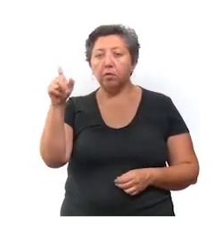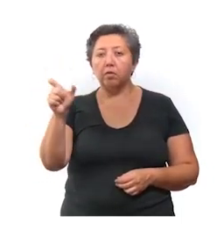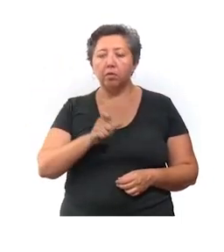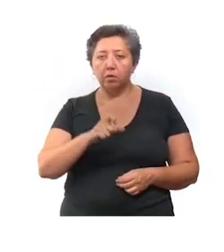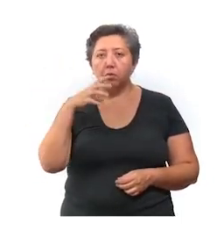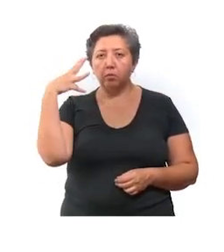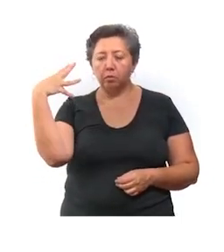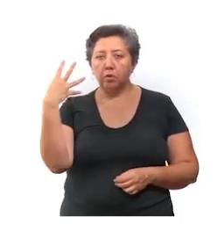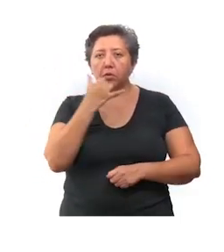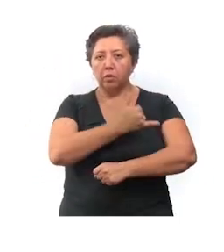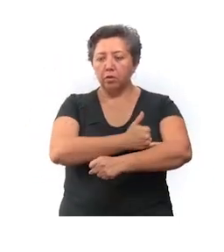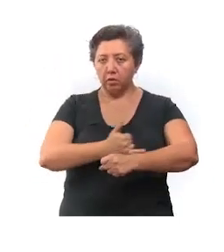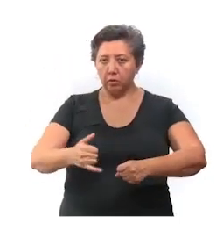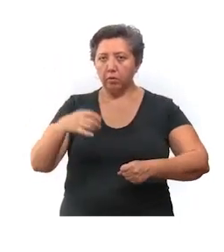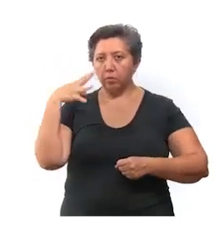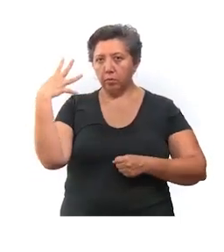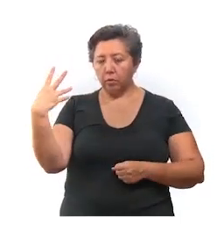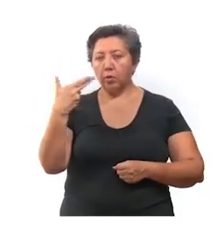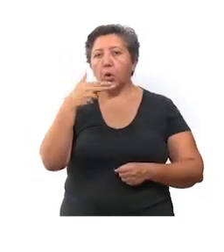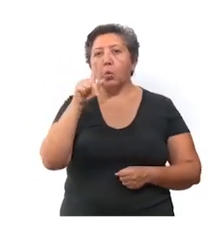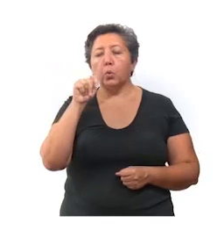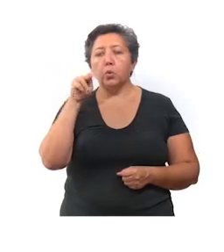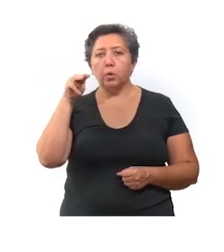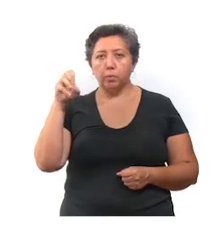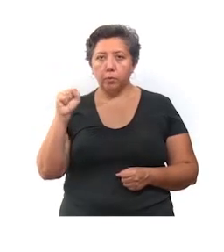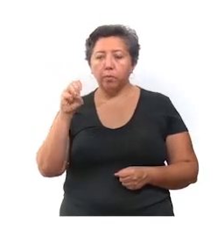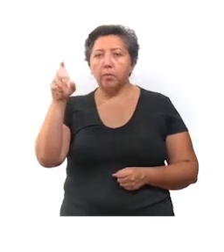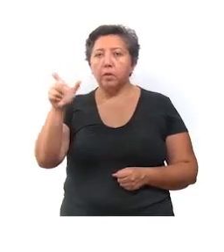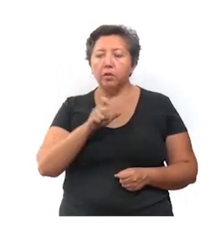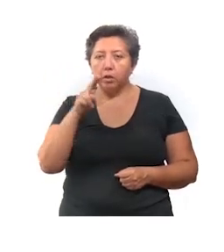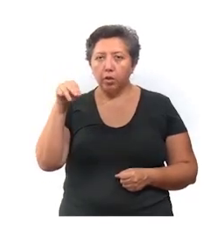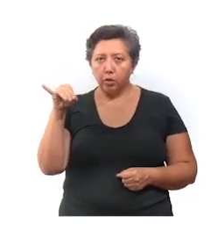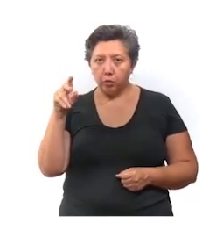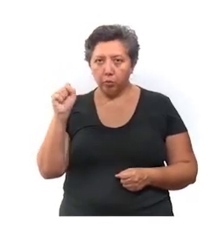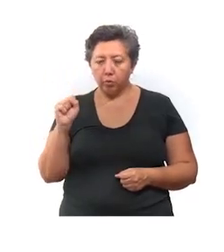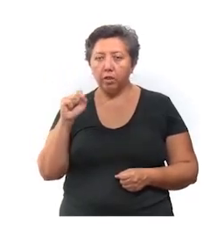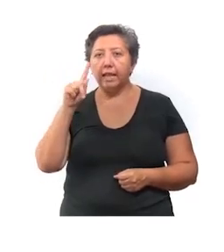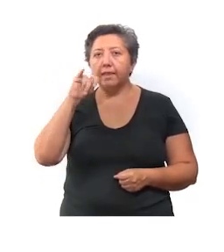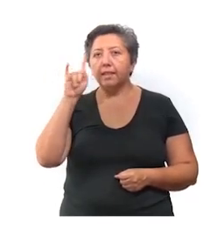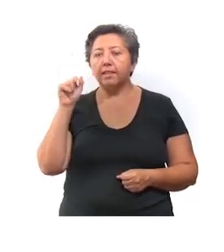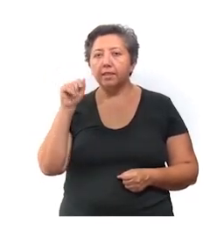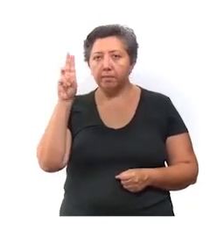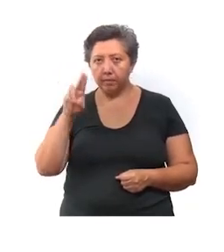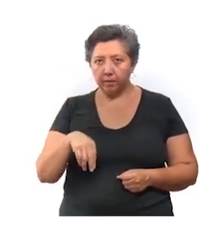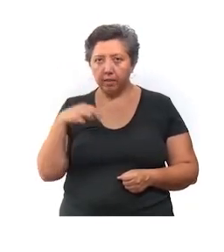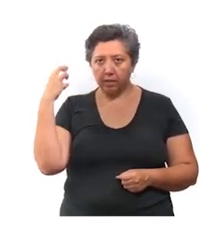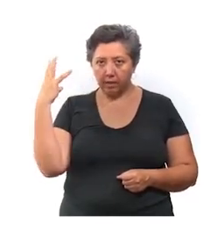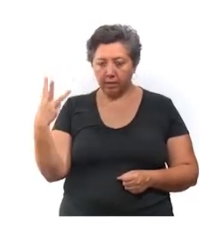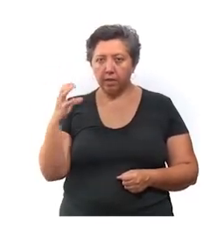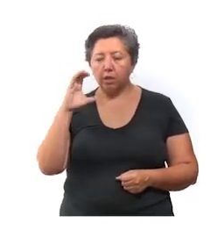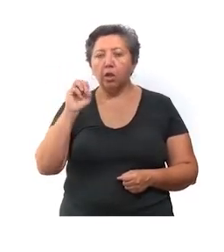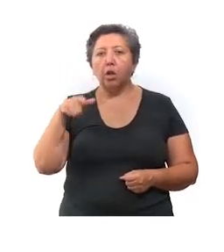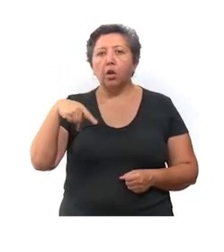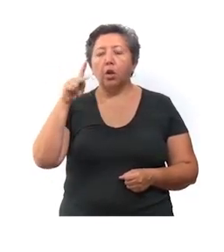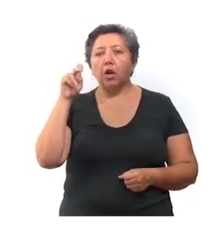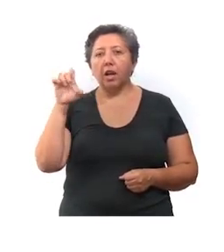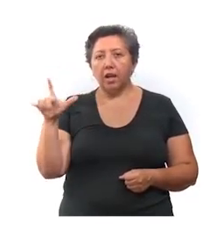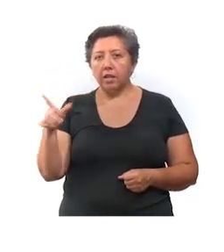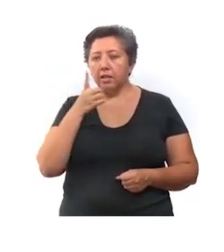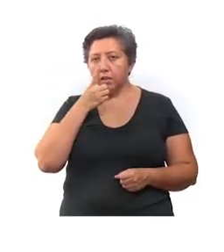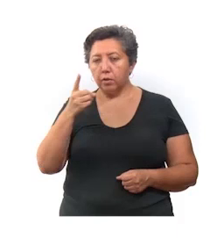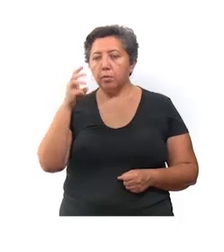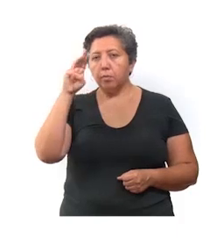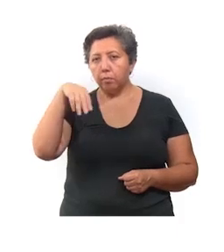Tecash, 4 en Izamal, 4 en Junucmá, Mashcanú, Oxcuzcab y Tizimín, 3 en Concal,